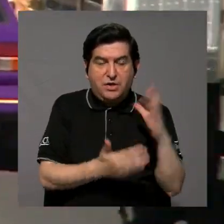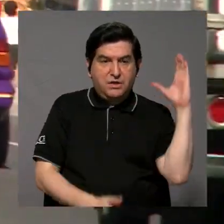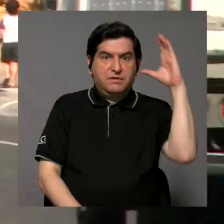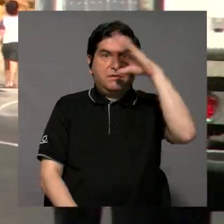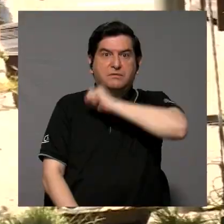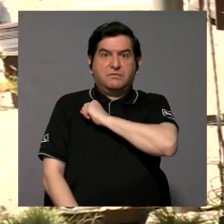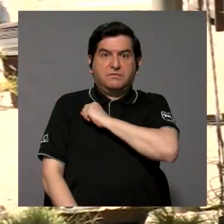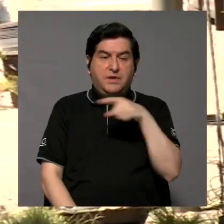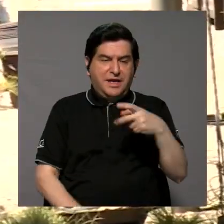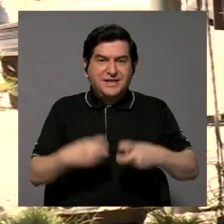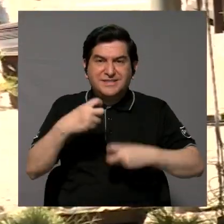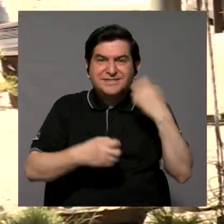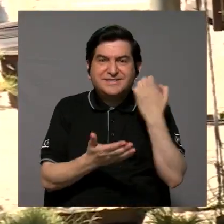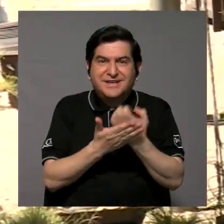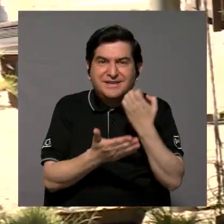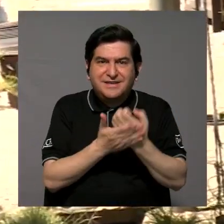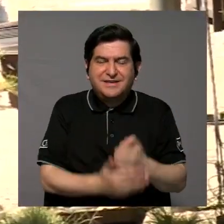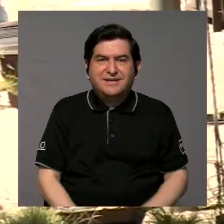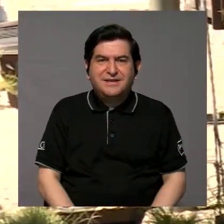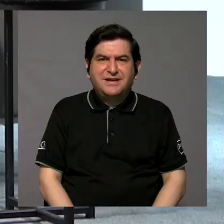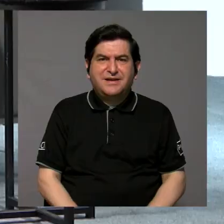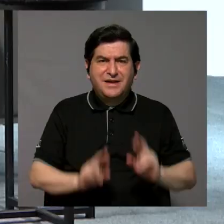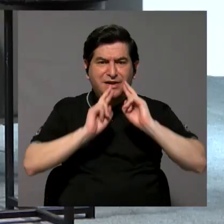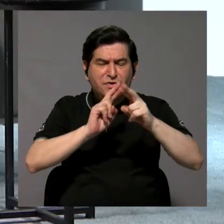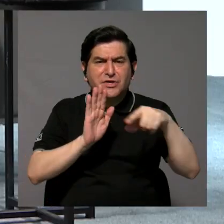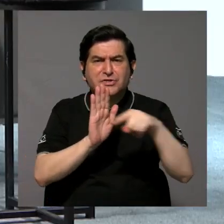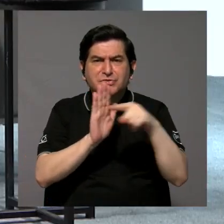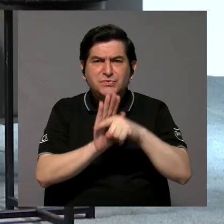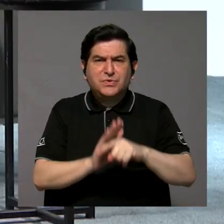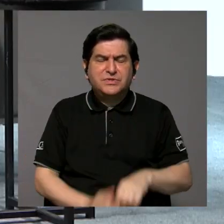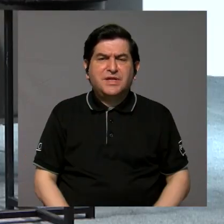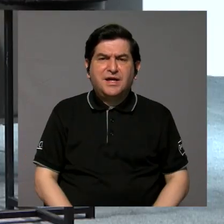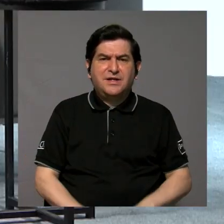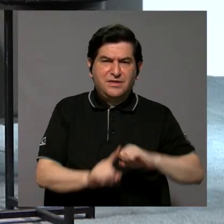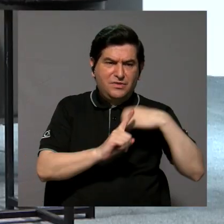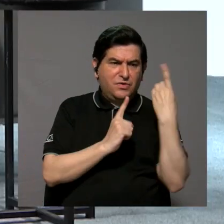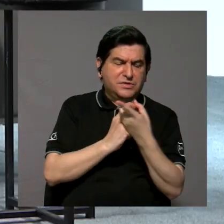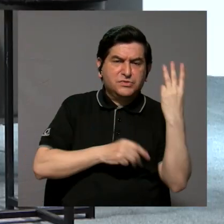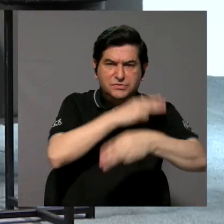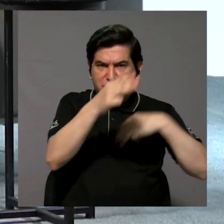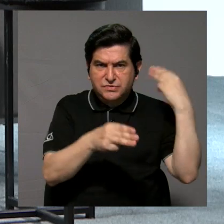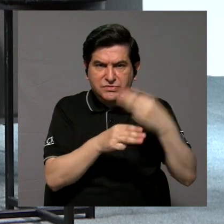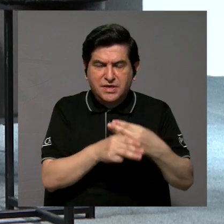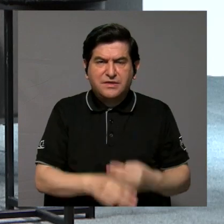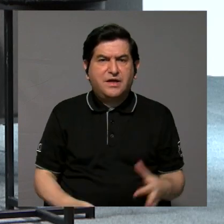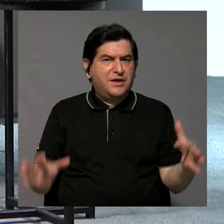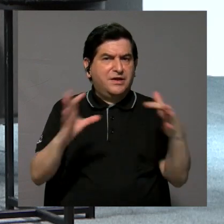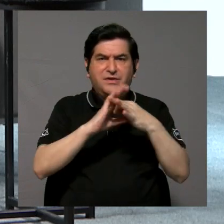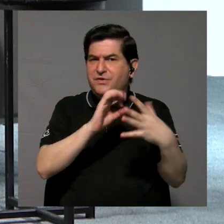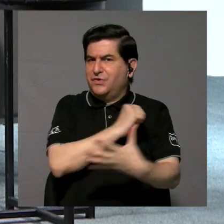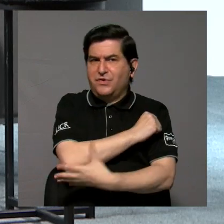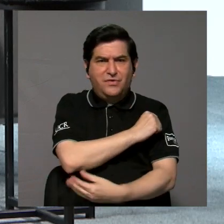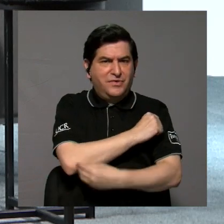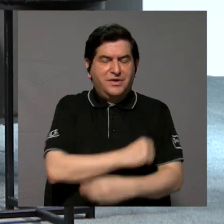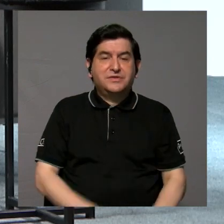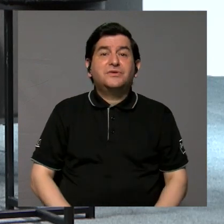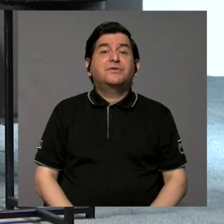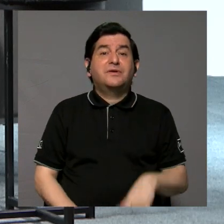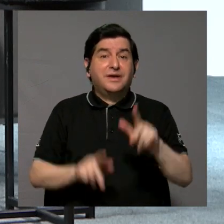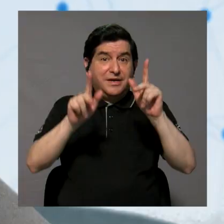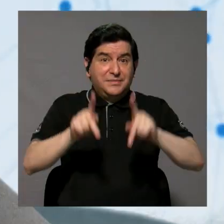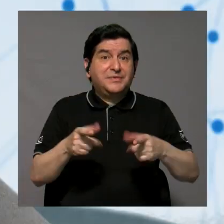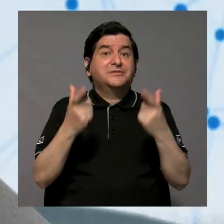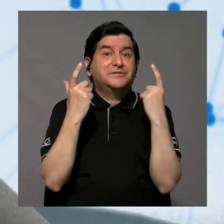damos cuenta que esa crisis económica y los impactos negativos que tenía sobre el resto de las sociedades y sobre el mundo no tenía que ver con los pobres y no tenía que ver con los